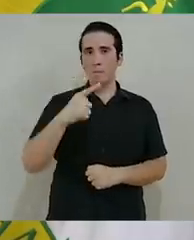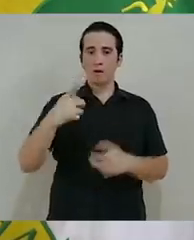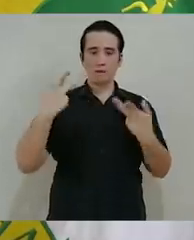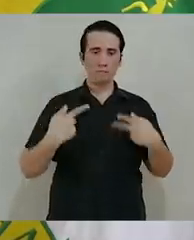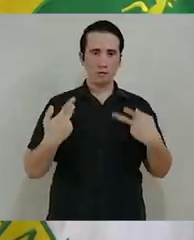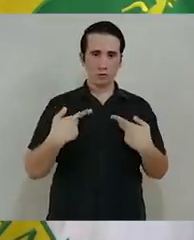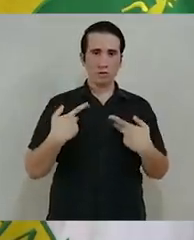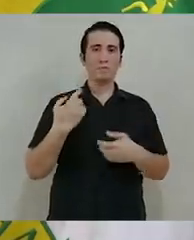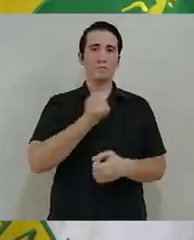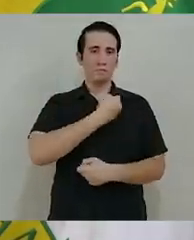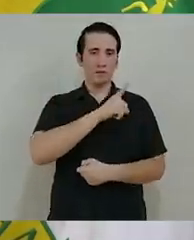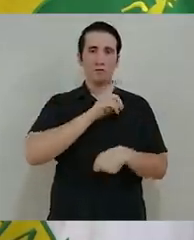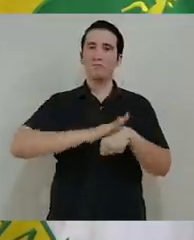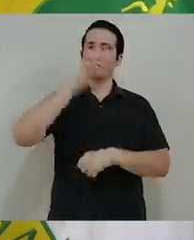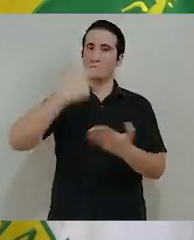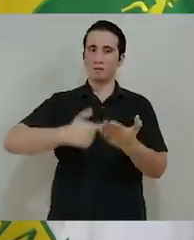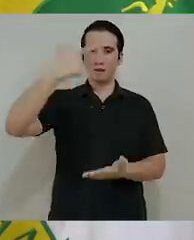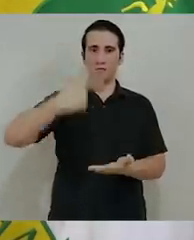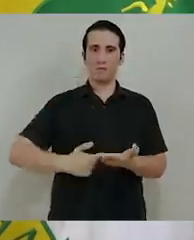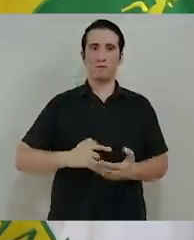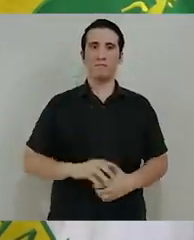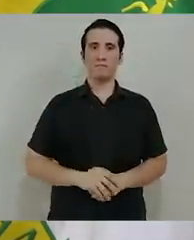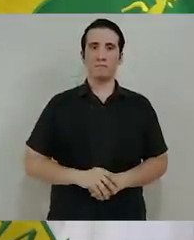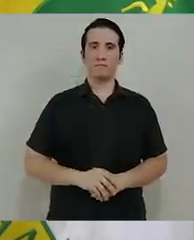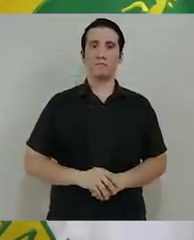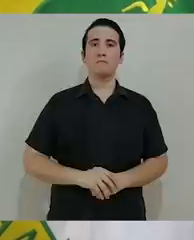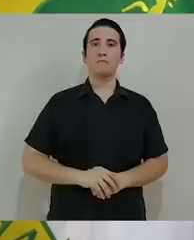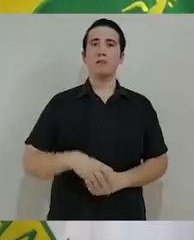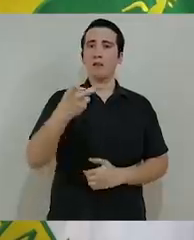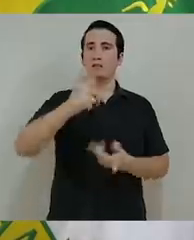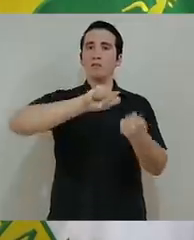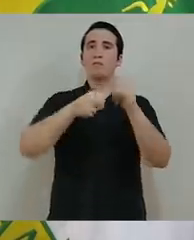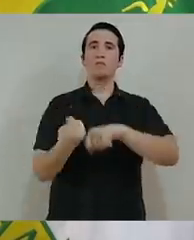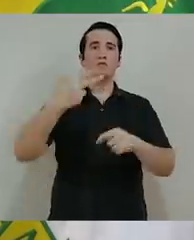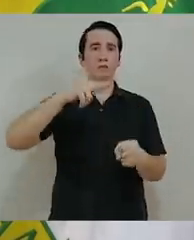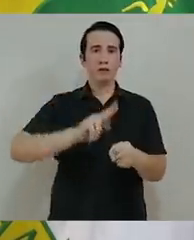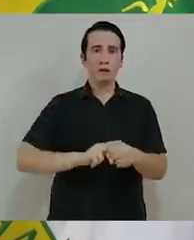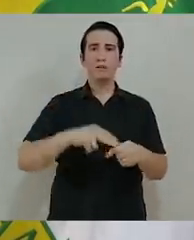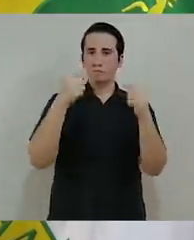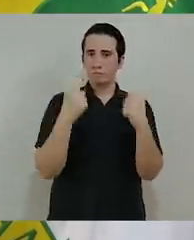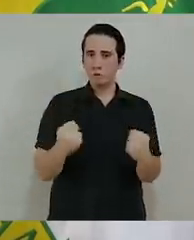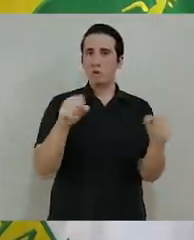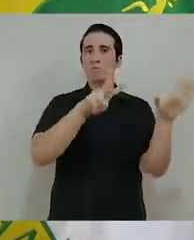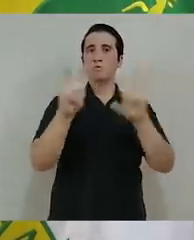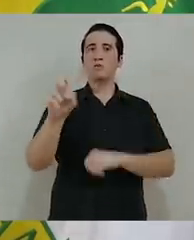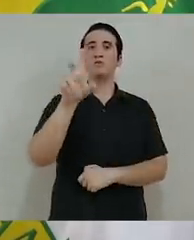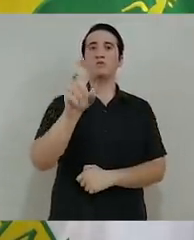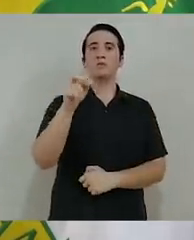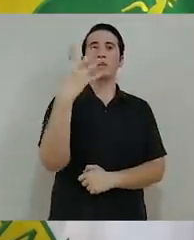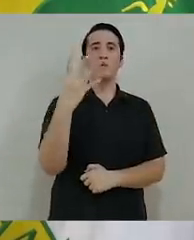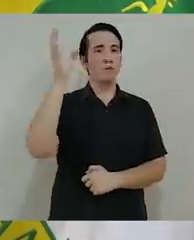intensivos para pacientes cuyo estado de salud sea más grave. En total, esta reconversión hospitalaria nos